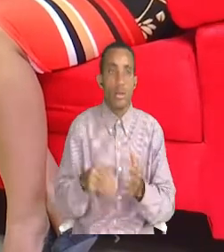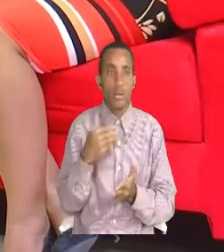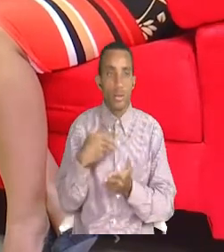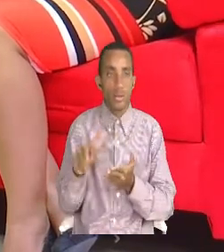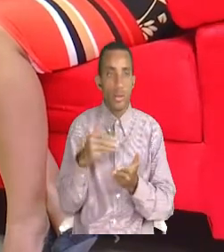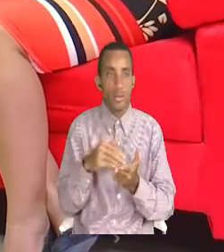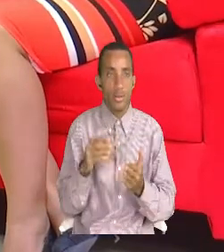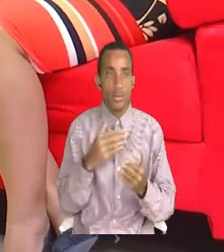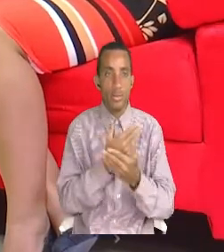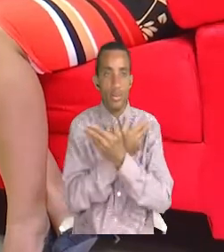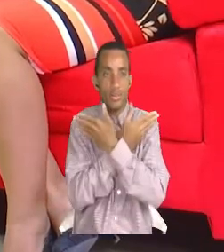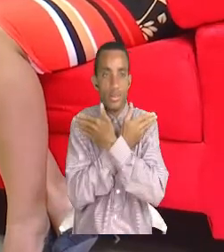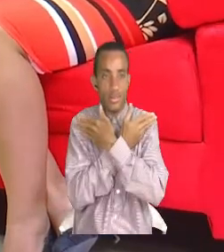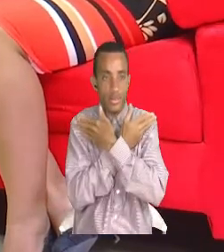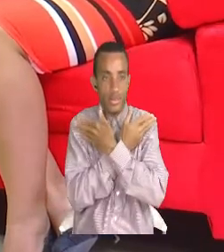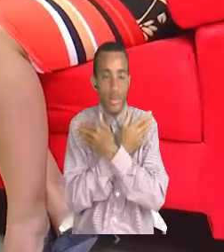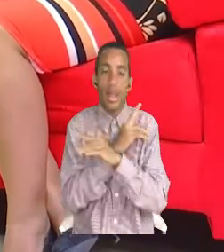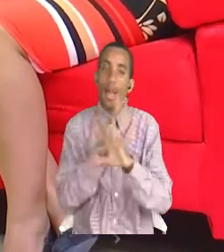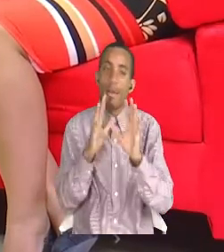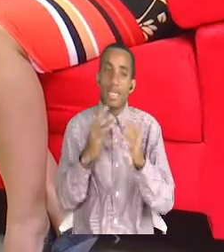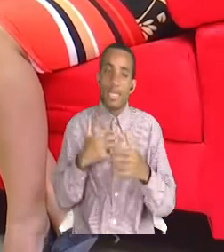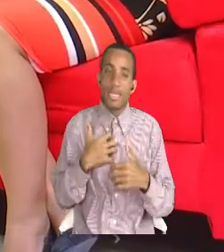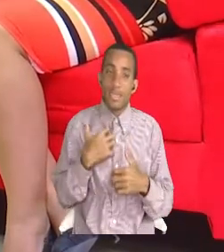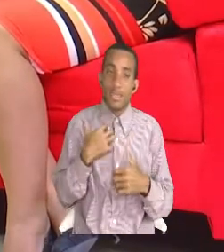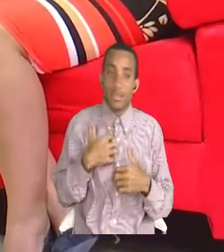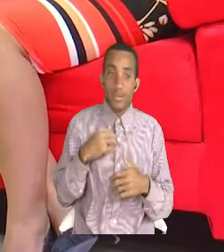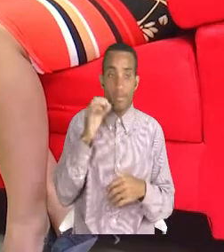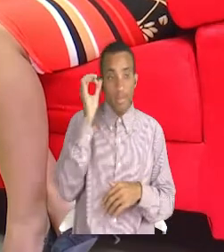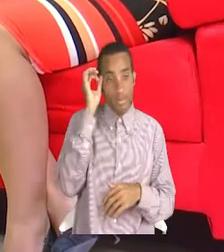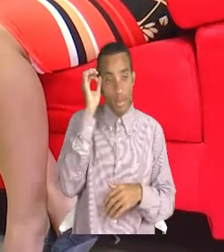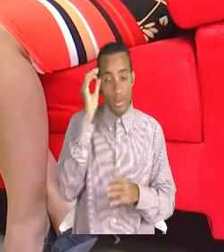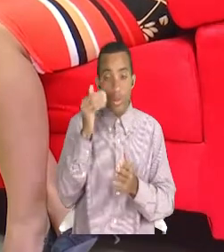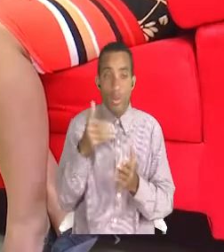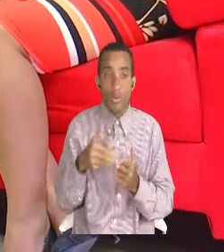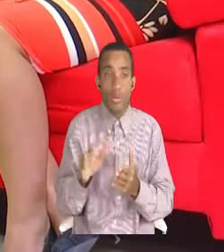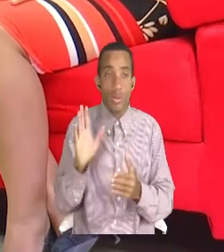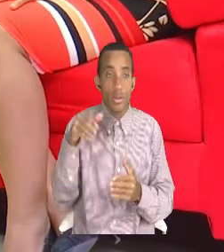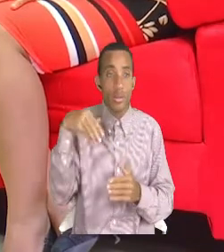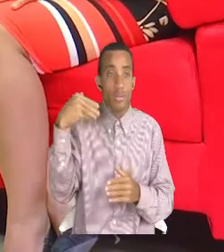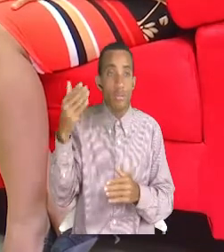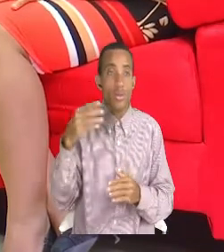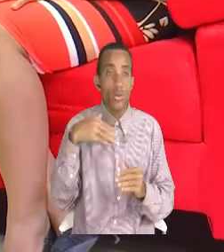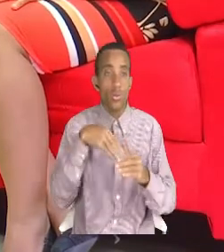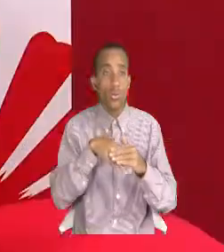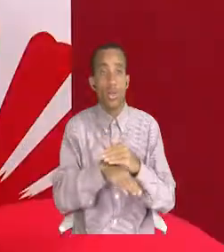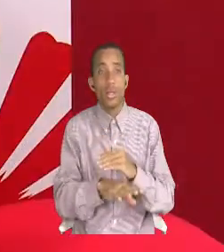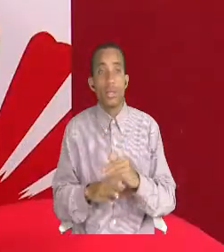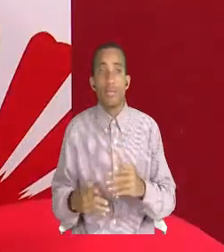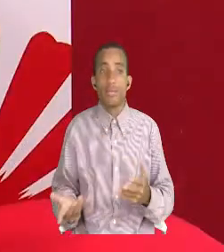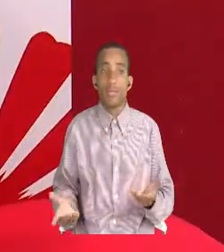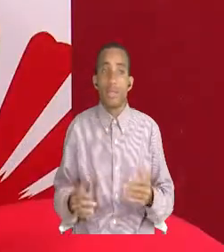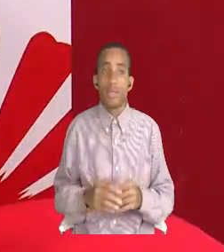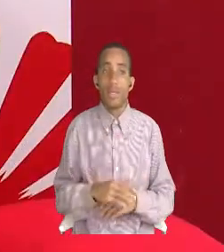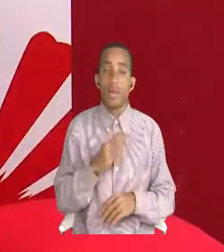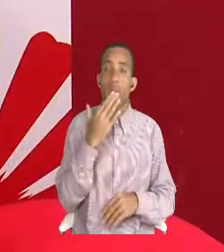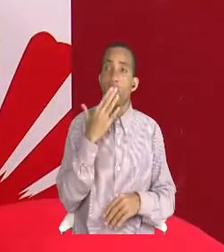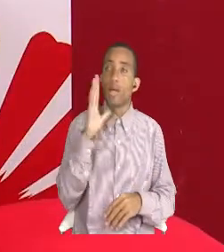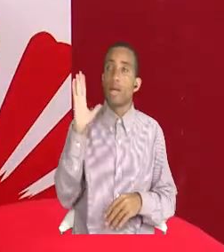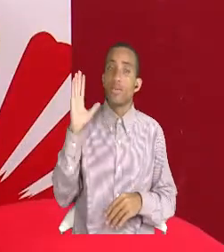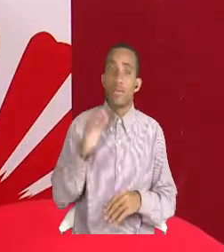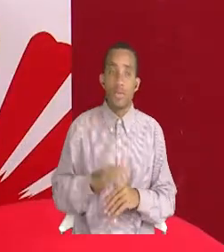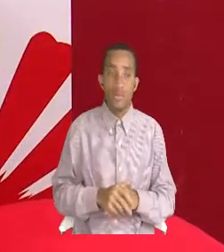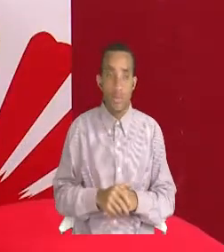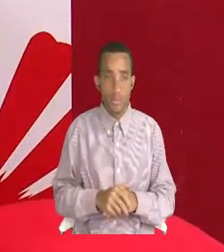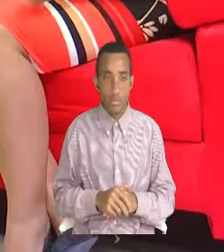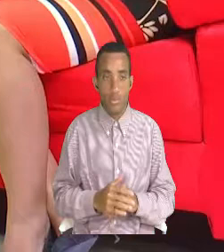campesina? Porque el miedo muchas veces es, no, yo me compro la campesina y después me toca guardarla porque imagínense, ya pasó de moda. ¿Sigue